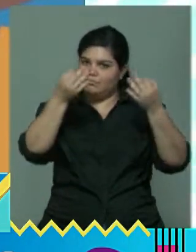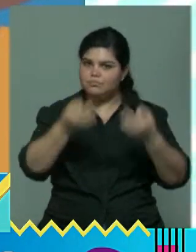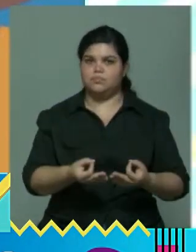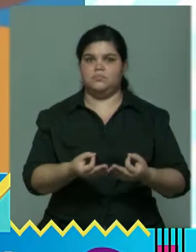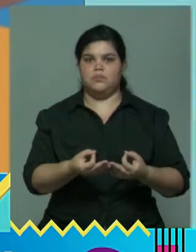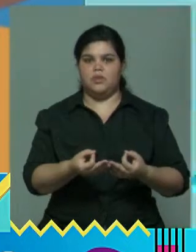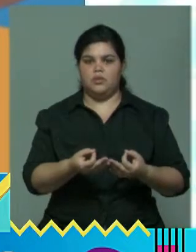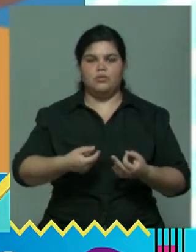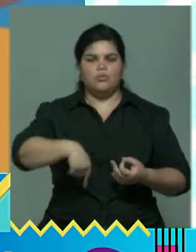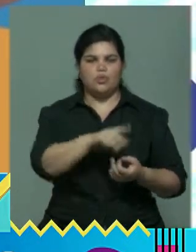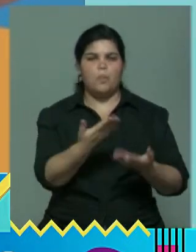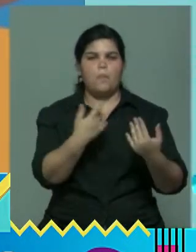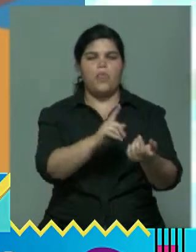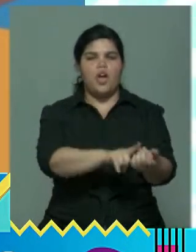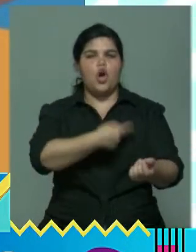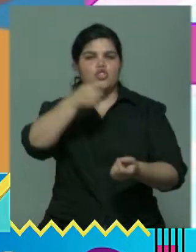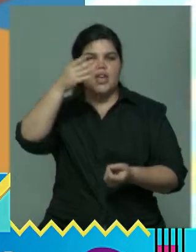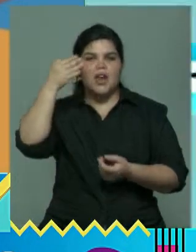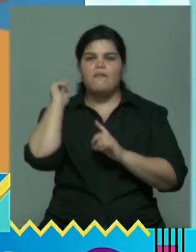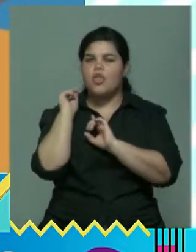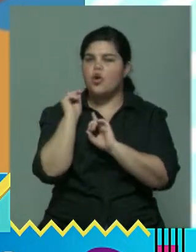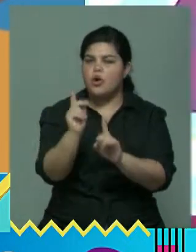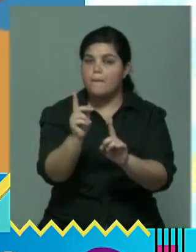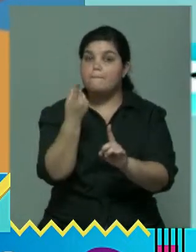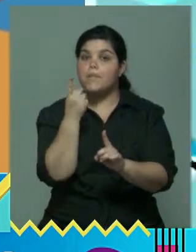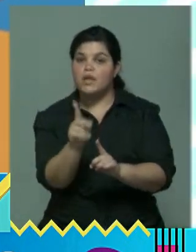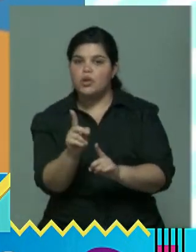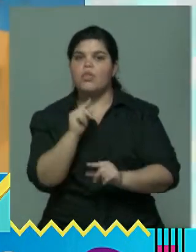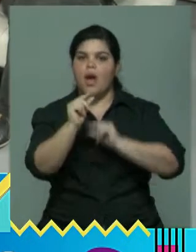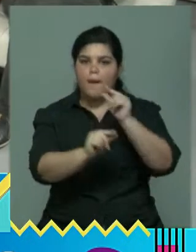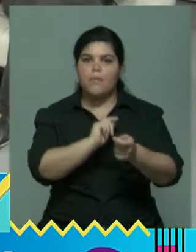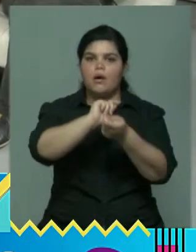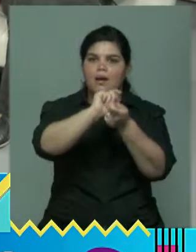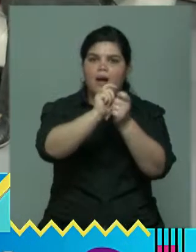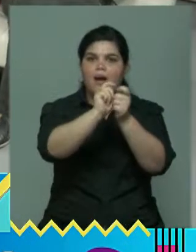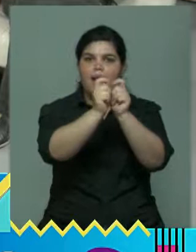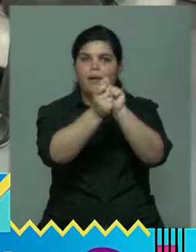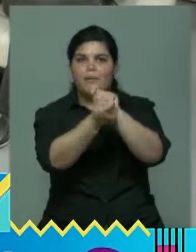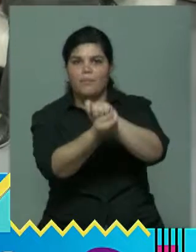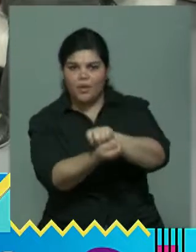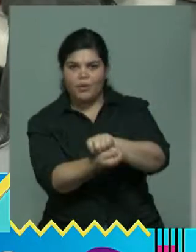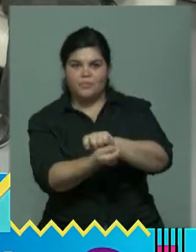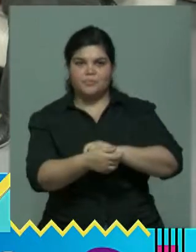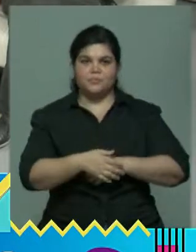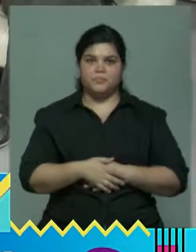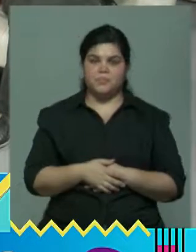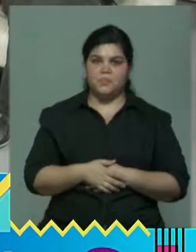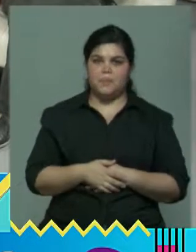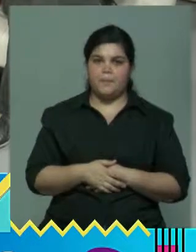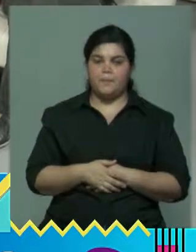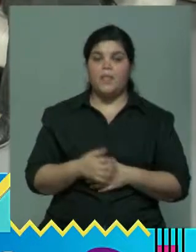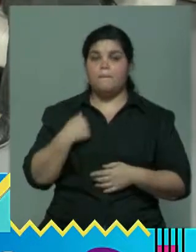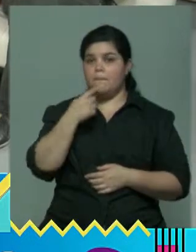podemos ser conservadores, pero me parece que se está rompiendo todo eso. Sí, de a poco sí. Desprejuiciados son los que vendrán, decía Charly García. Yo le quería preguntar a